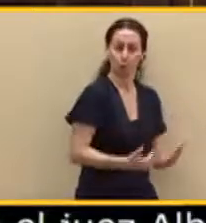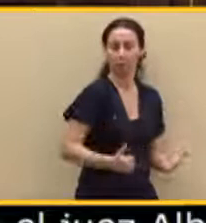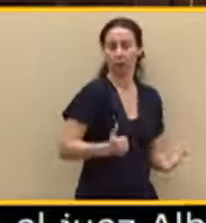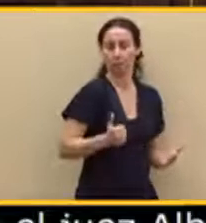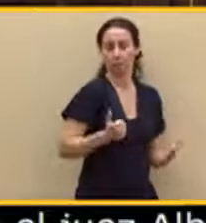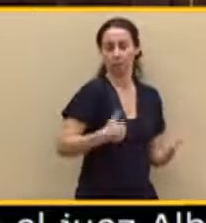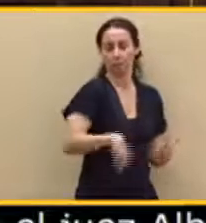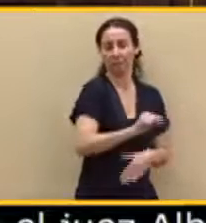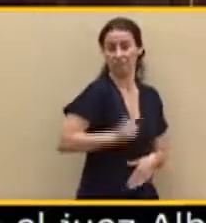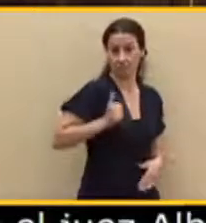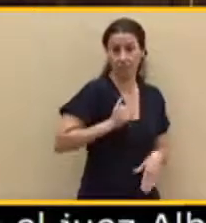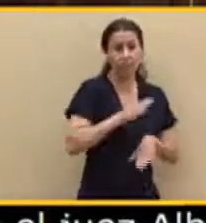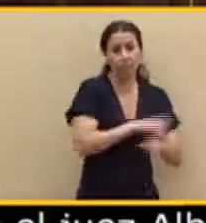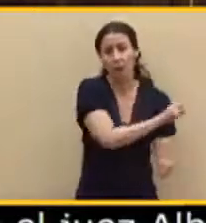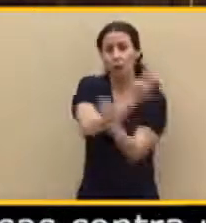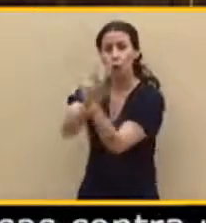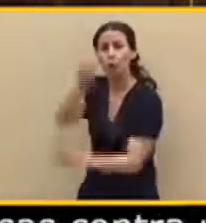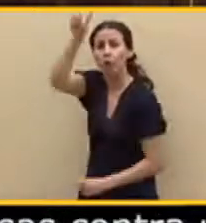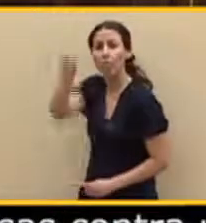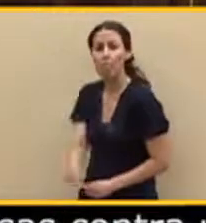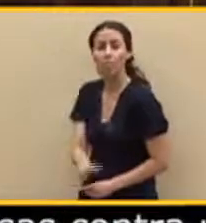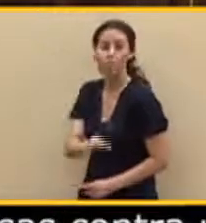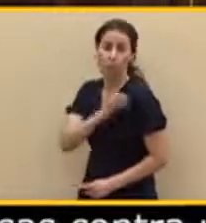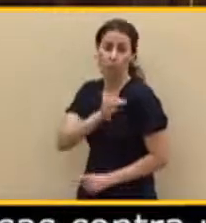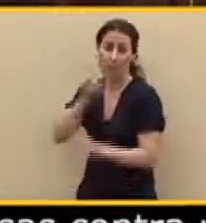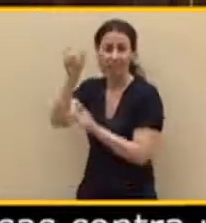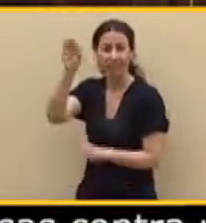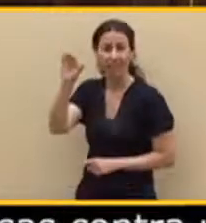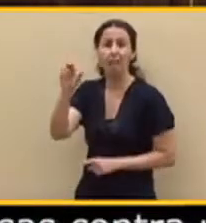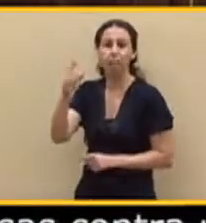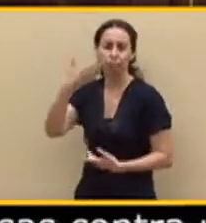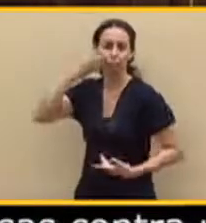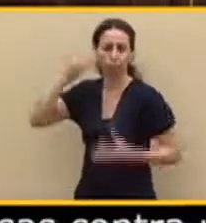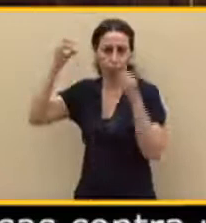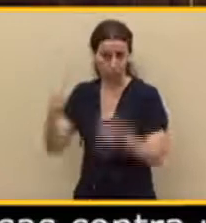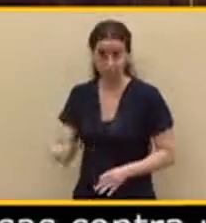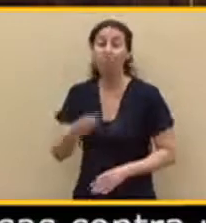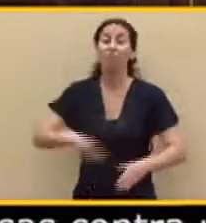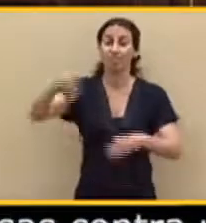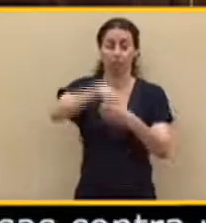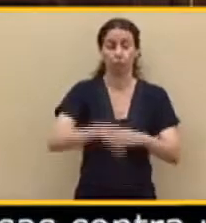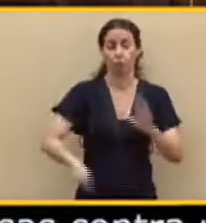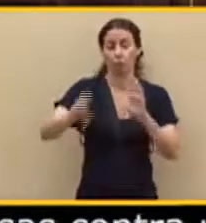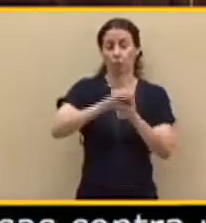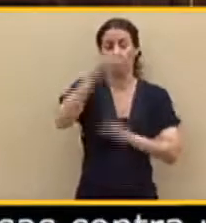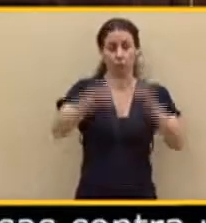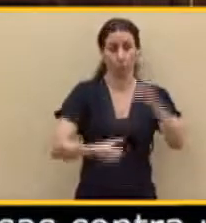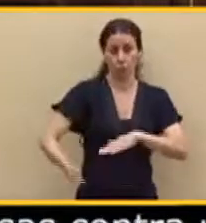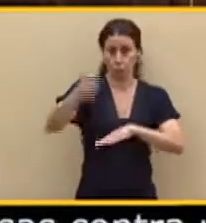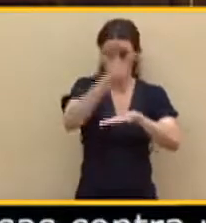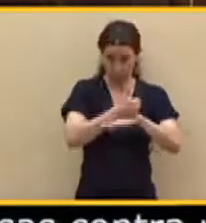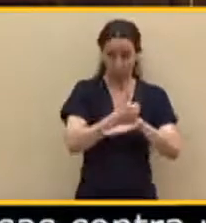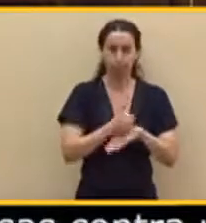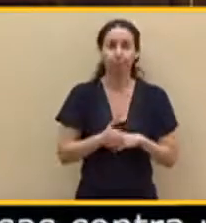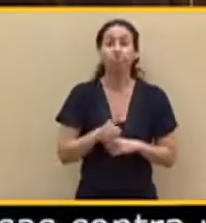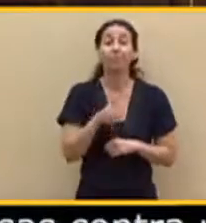y activar así una querella política en el Tribunal Supremo. La actitud del exministro offshore no solamente